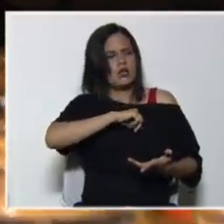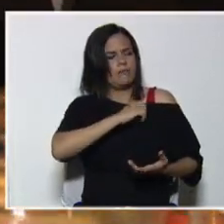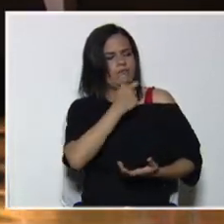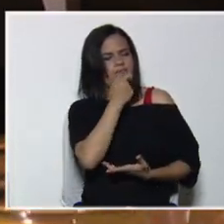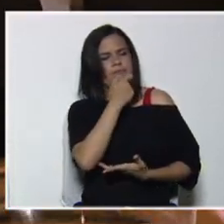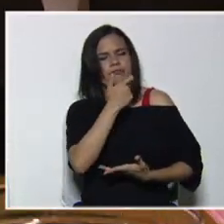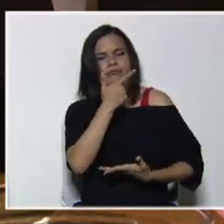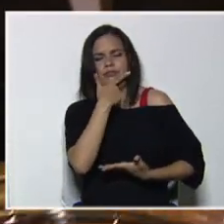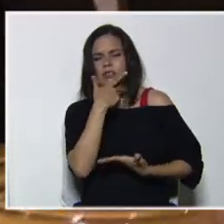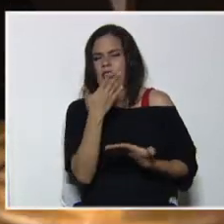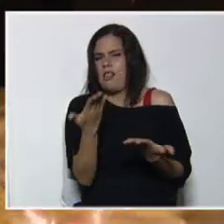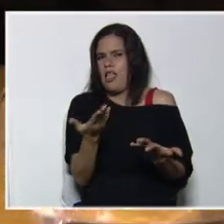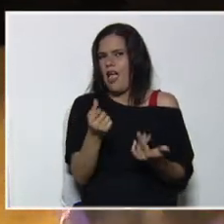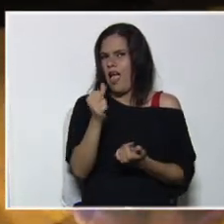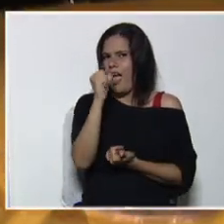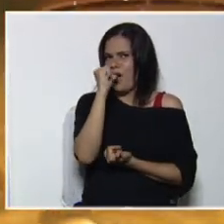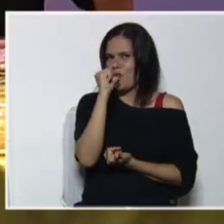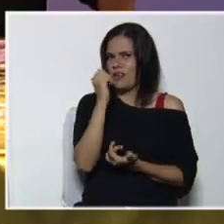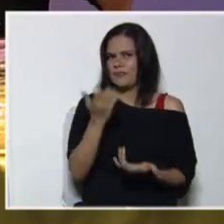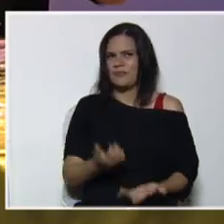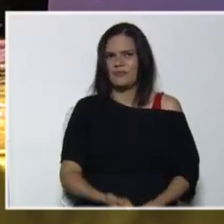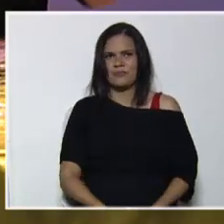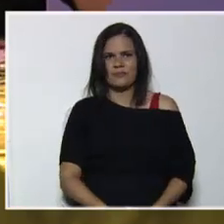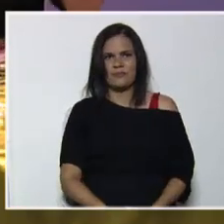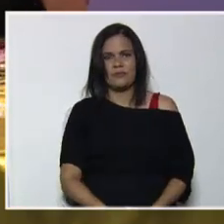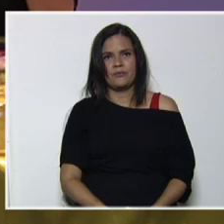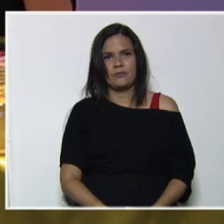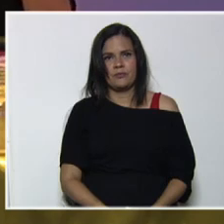apreciada agua.